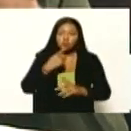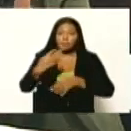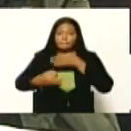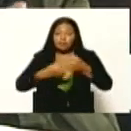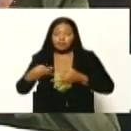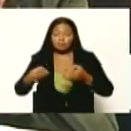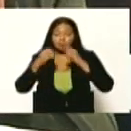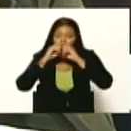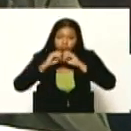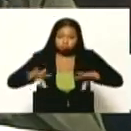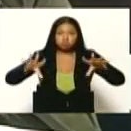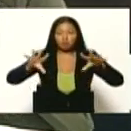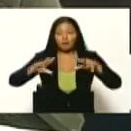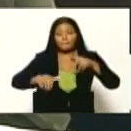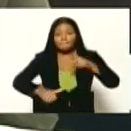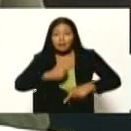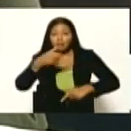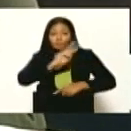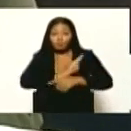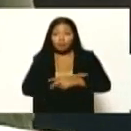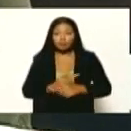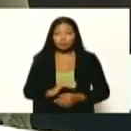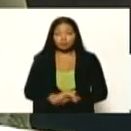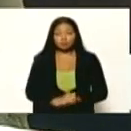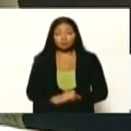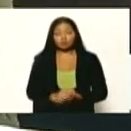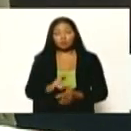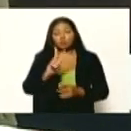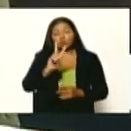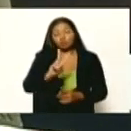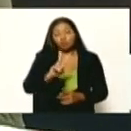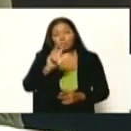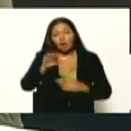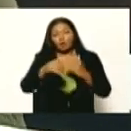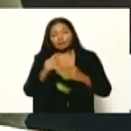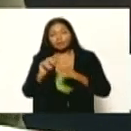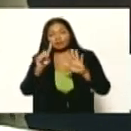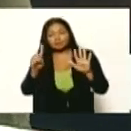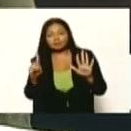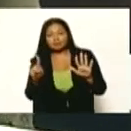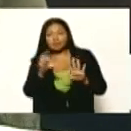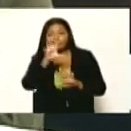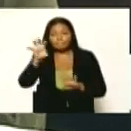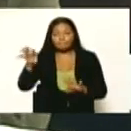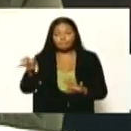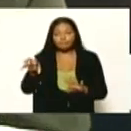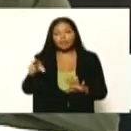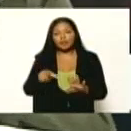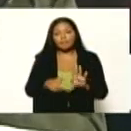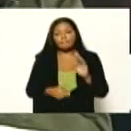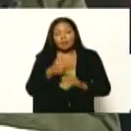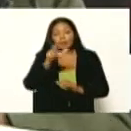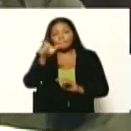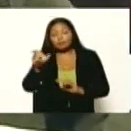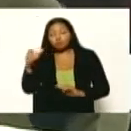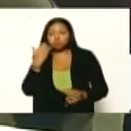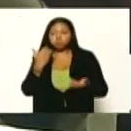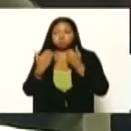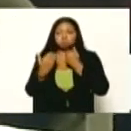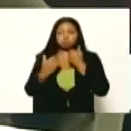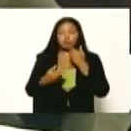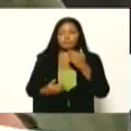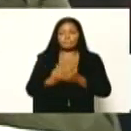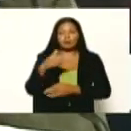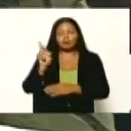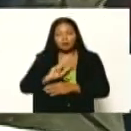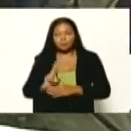se multiplica, hay casos que multiplica por 2, por 3 y por 6 casos más de aumento. Eso quiere decir que